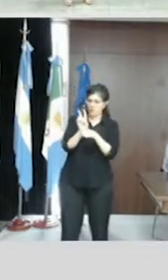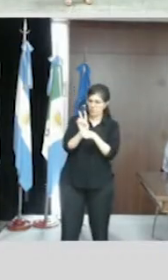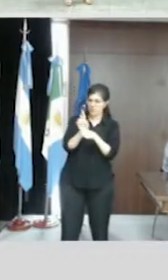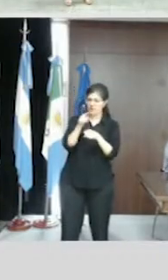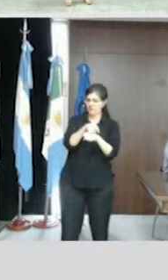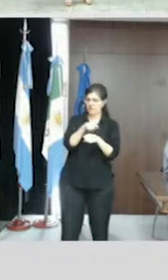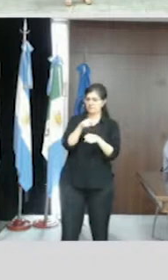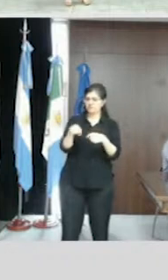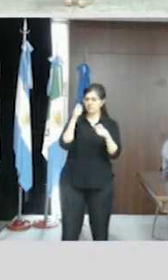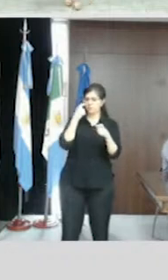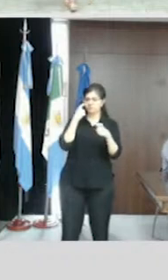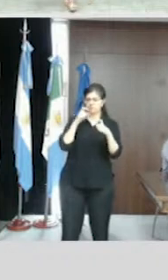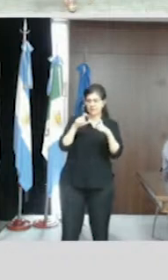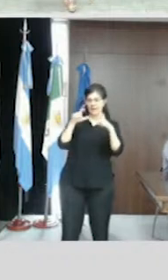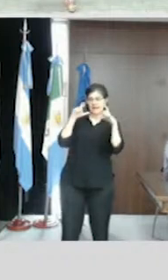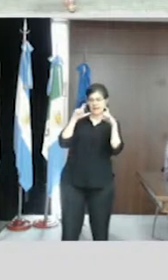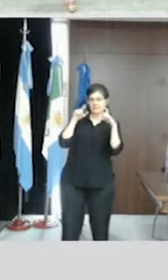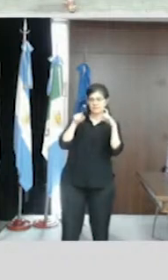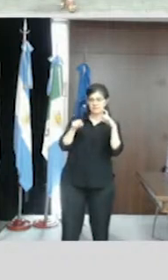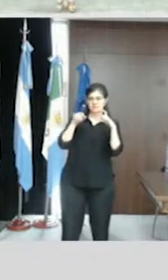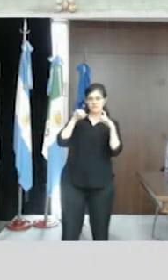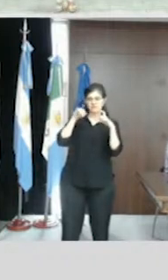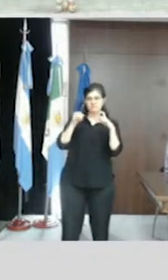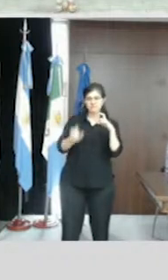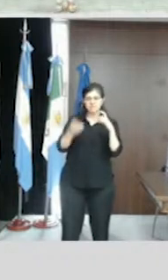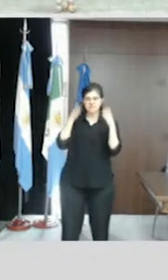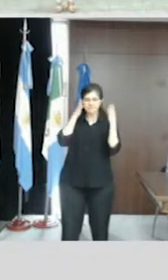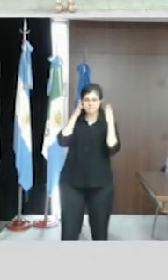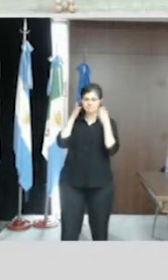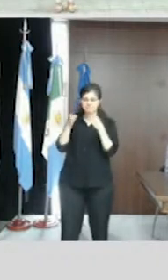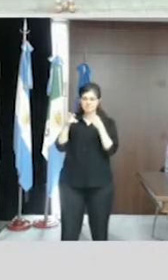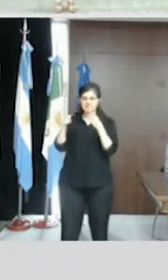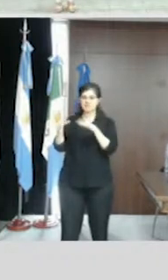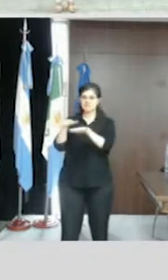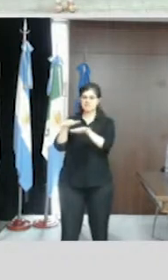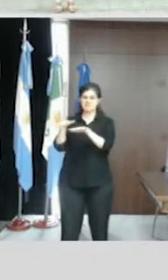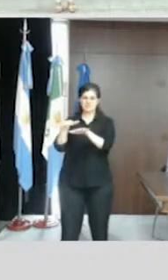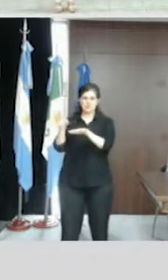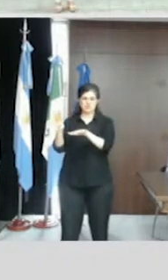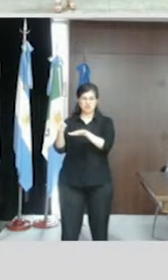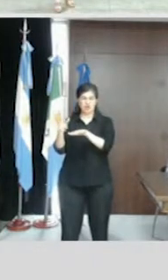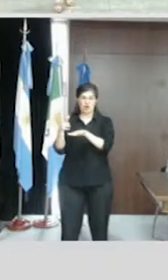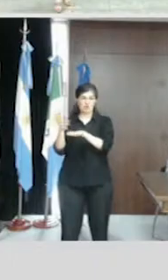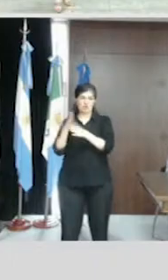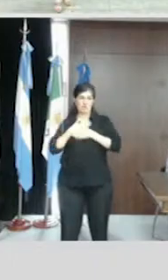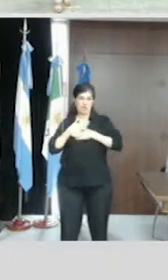abran los ojos efectivamente y se den cuenta que no es una situación ni voluntaria ni manejable